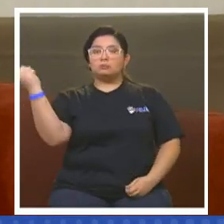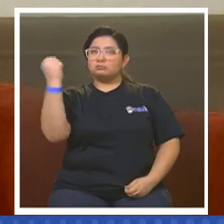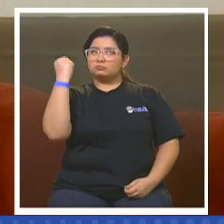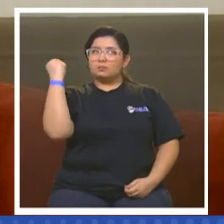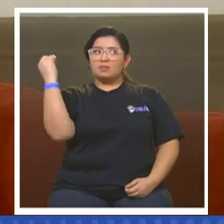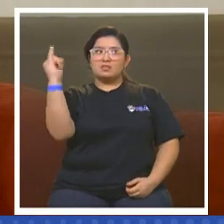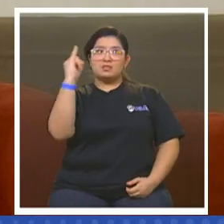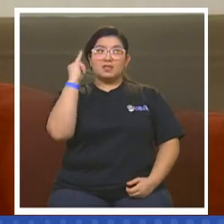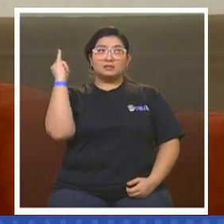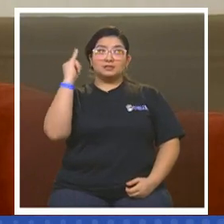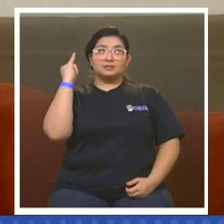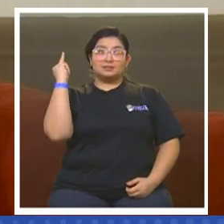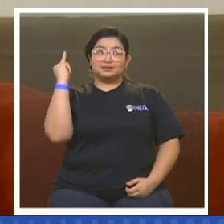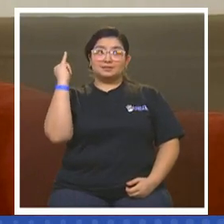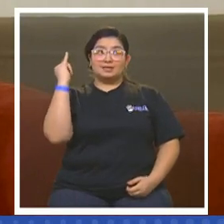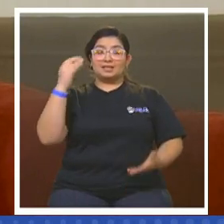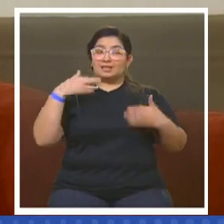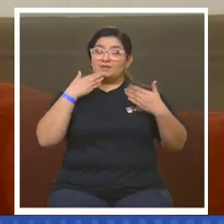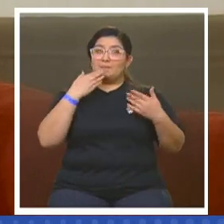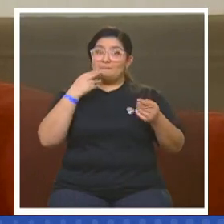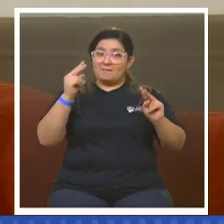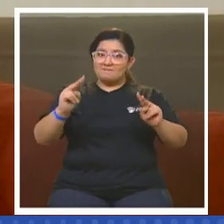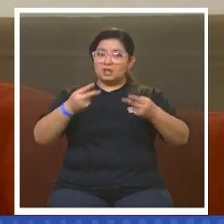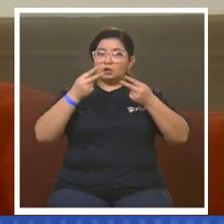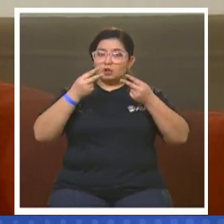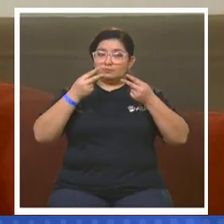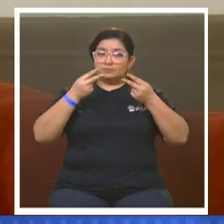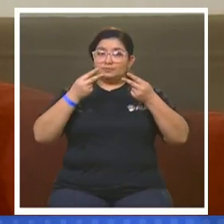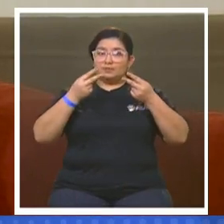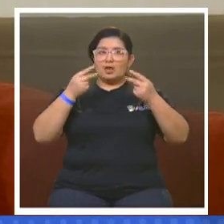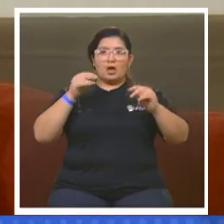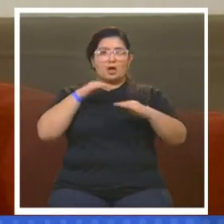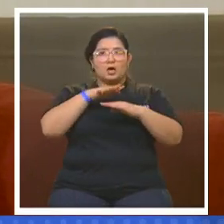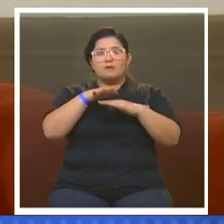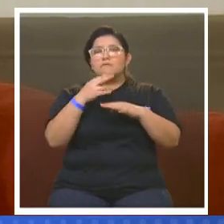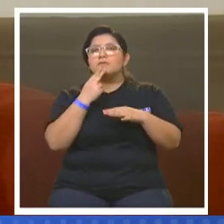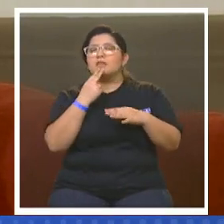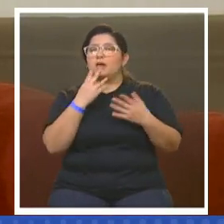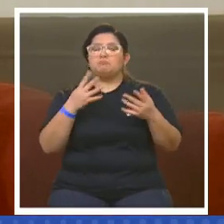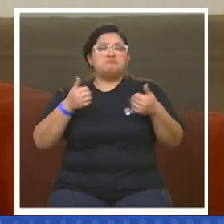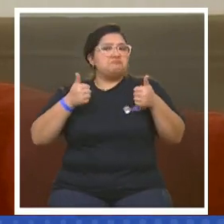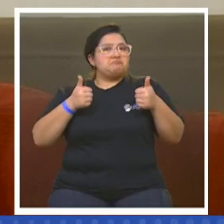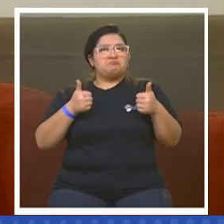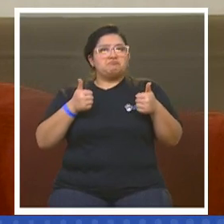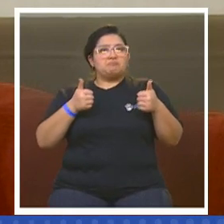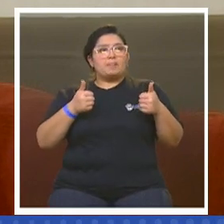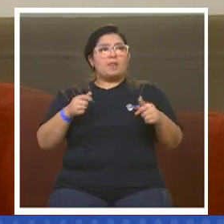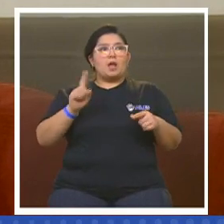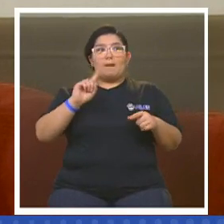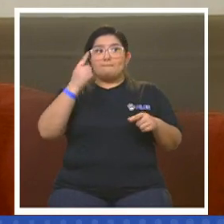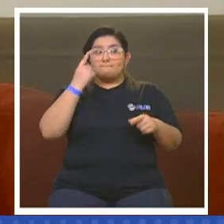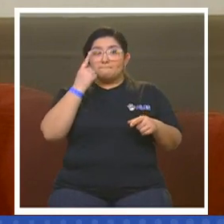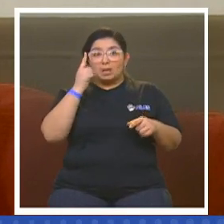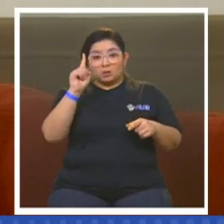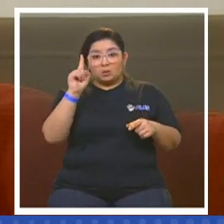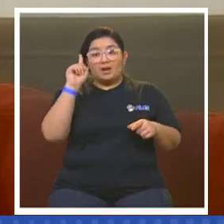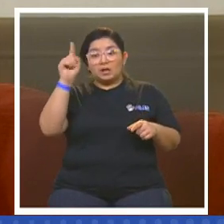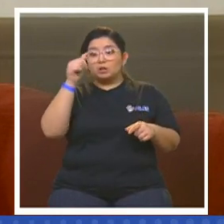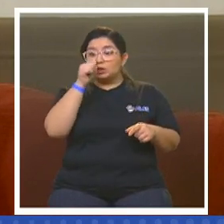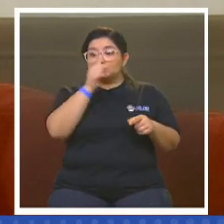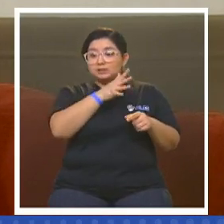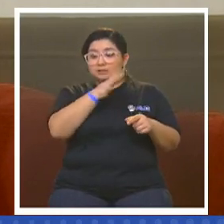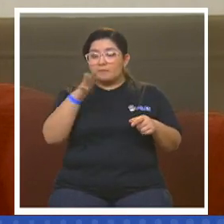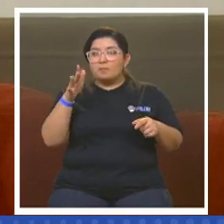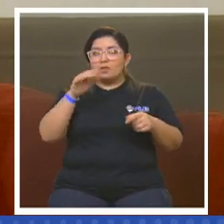autovalentes, activos y están viviendo en plenitud esta etapa de sus vidas. No obstante, en estos tiempos